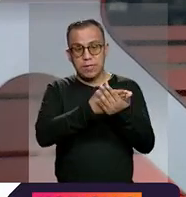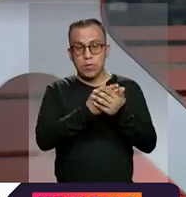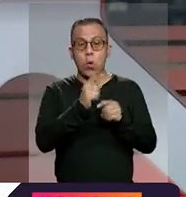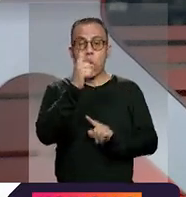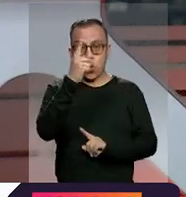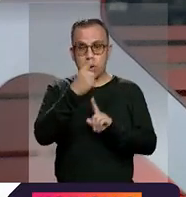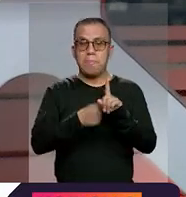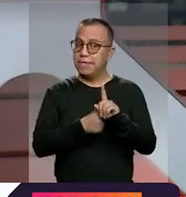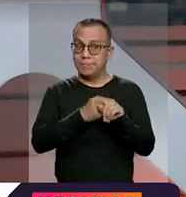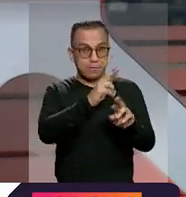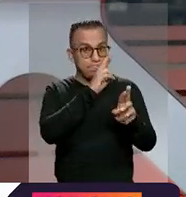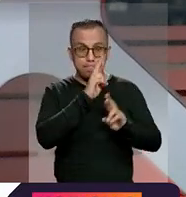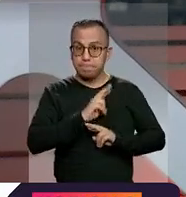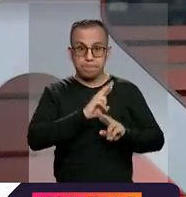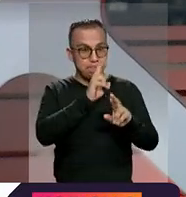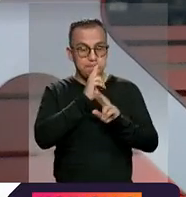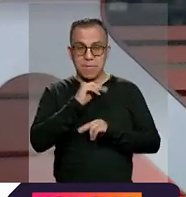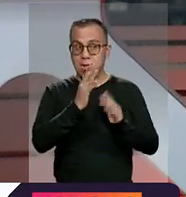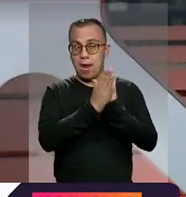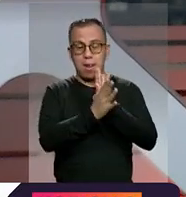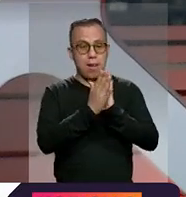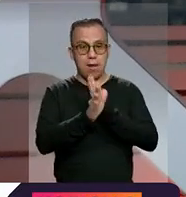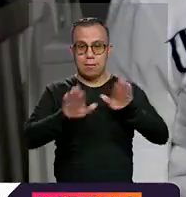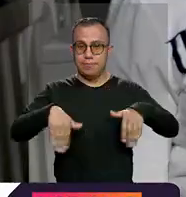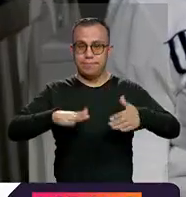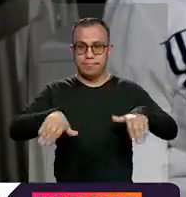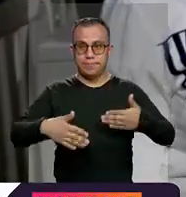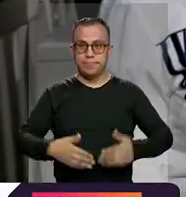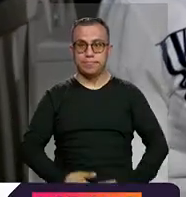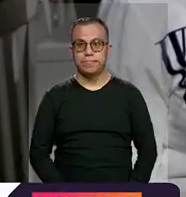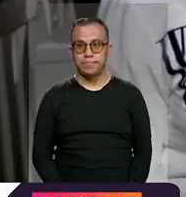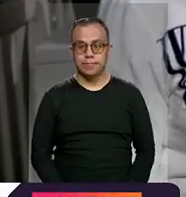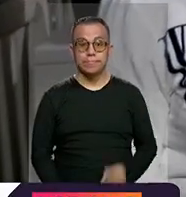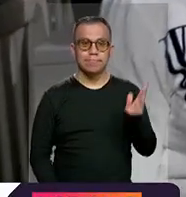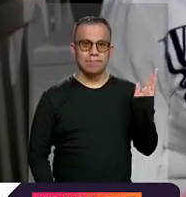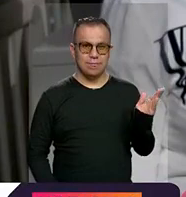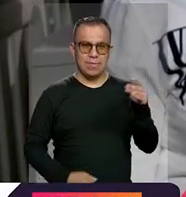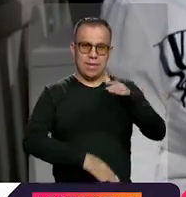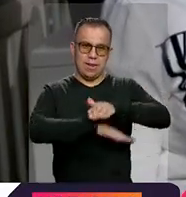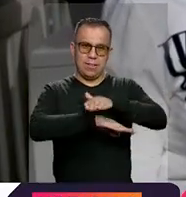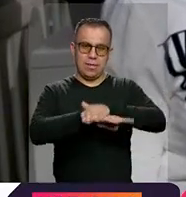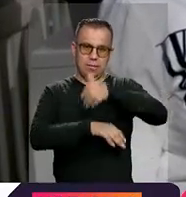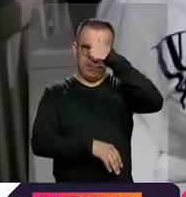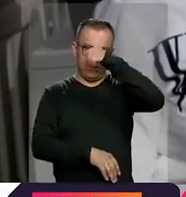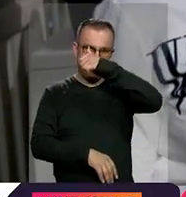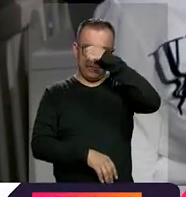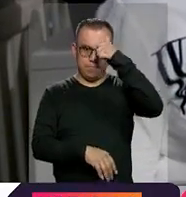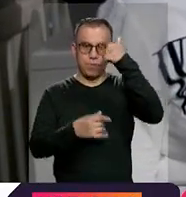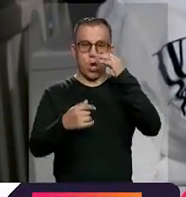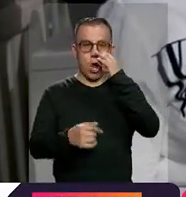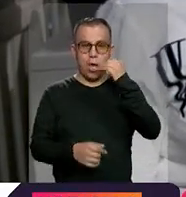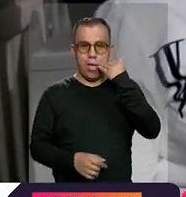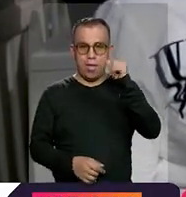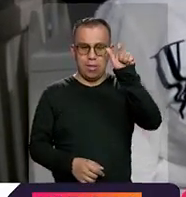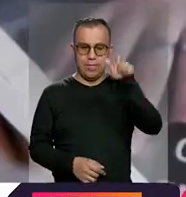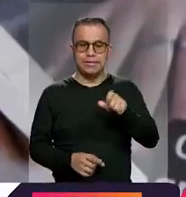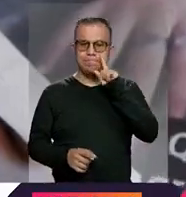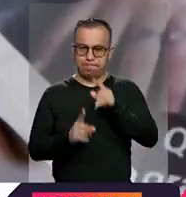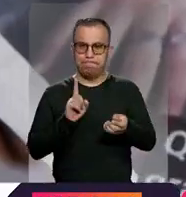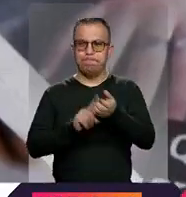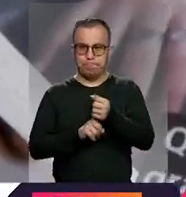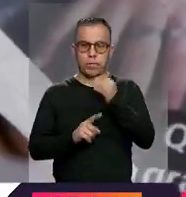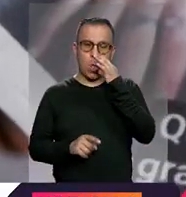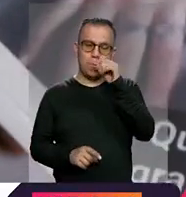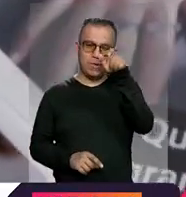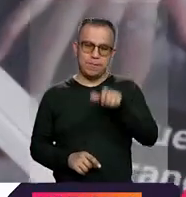de un mes sin obtener ningún tipo de información. En la tarde del domingo, la señora Dolores identificó el cuerpo de su hijo